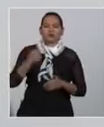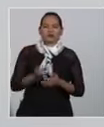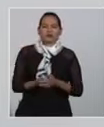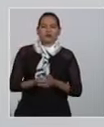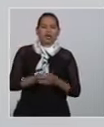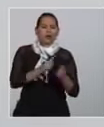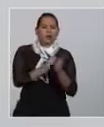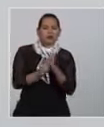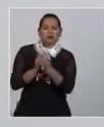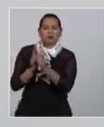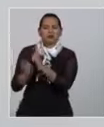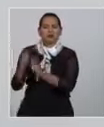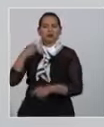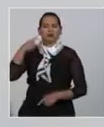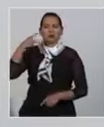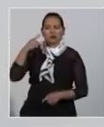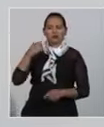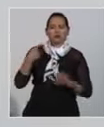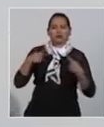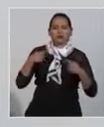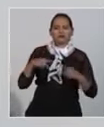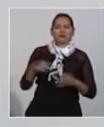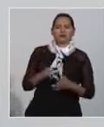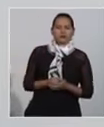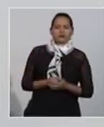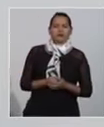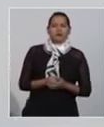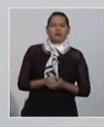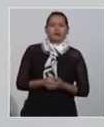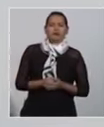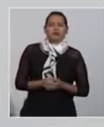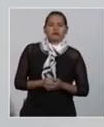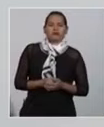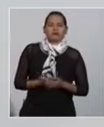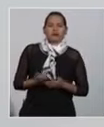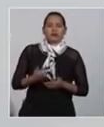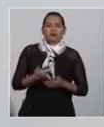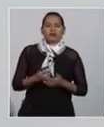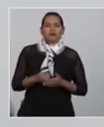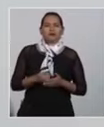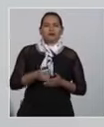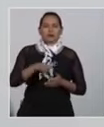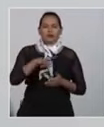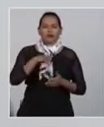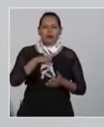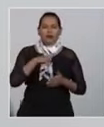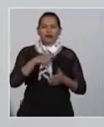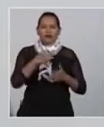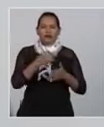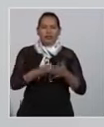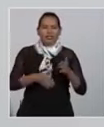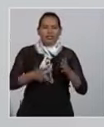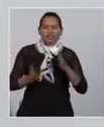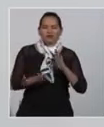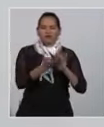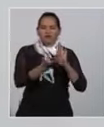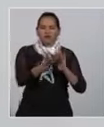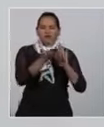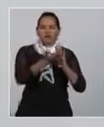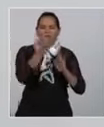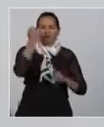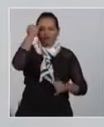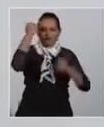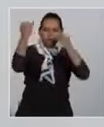últimos años he invertido como nunca antes en infraestructura hospitalaria, carretera y educativa. Pero también sé que el